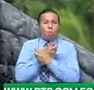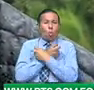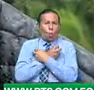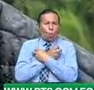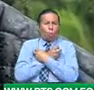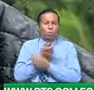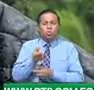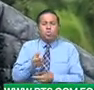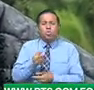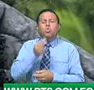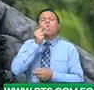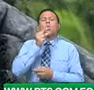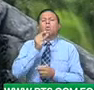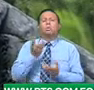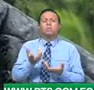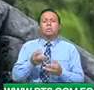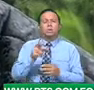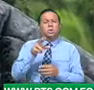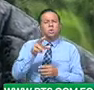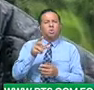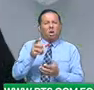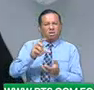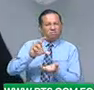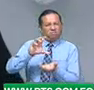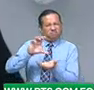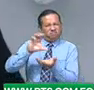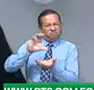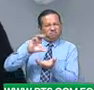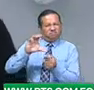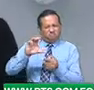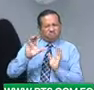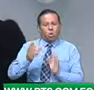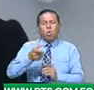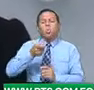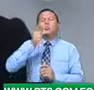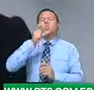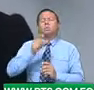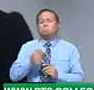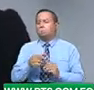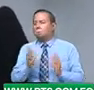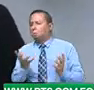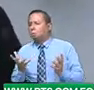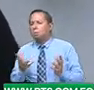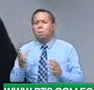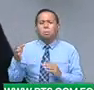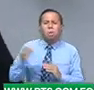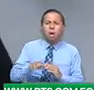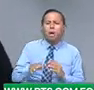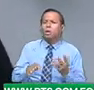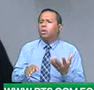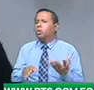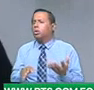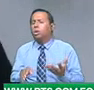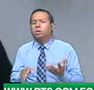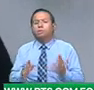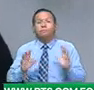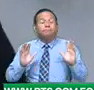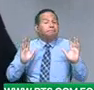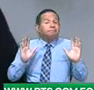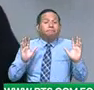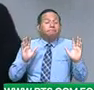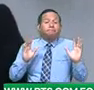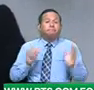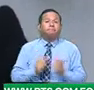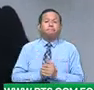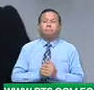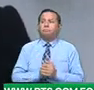El insecticida se llama cañón, dice que ha tomado. No obstante de aquello, hemos levantado aquel indicio, el mismo se encontraba errado. No obstante de aquello,